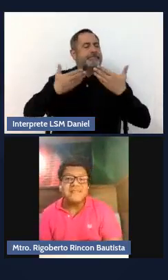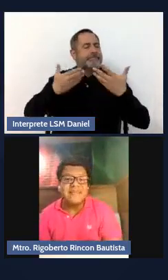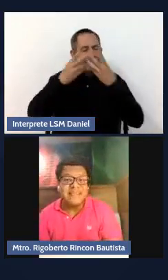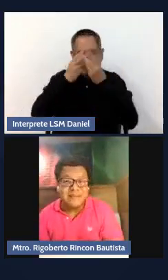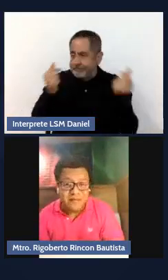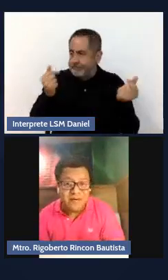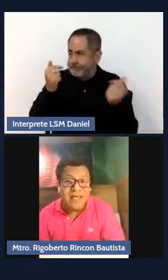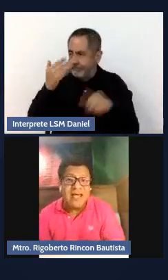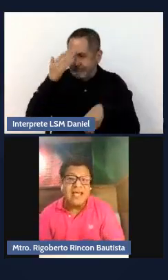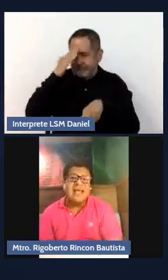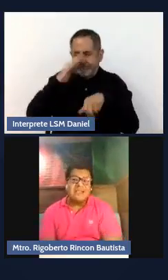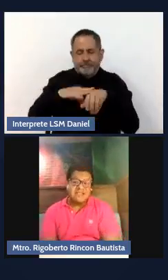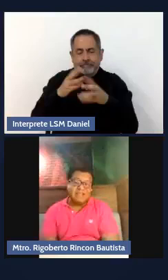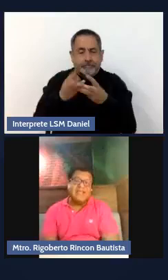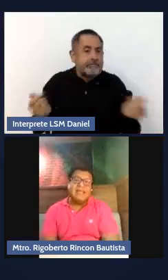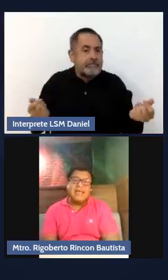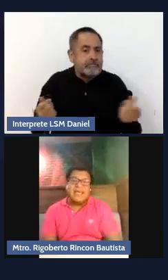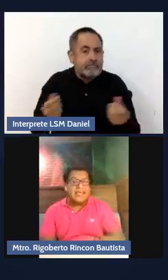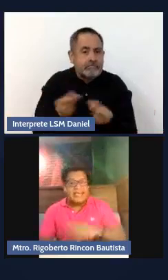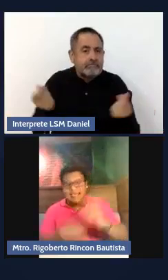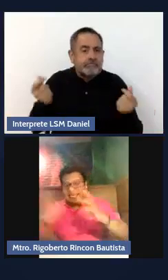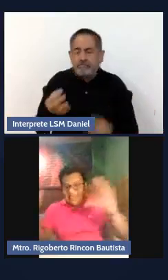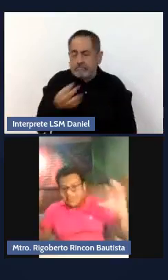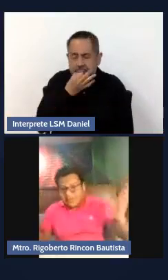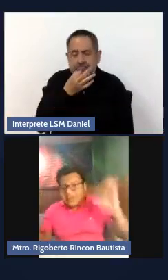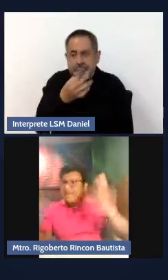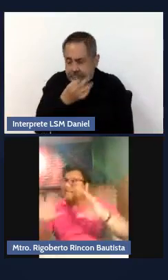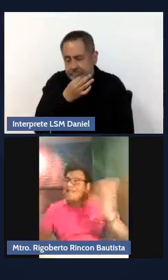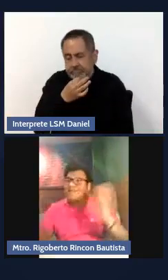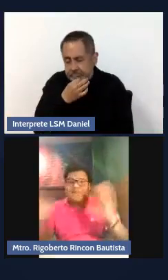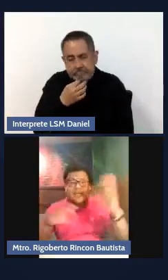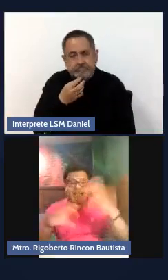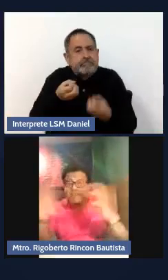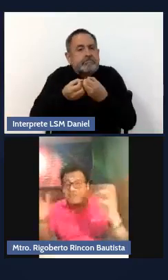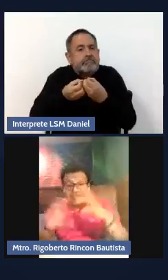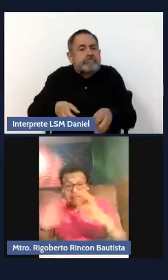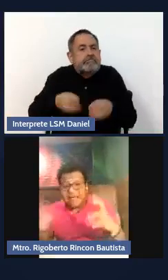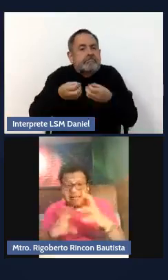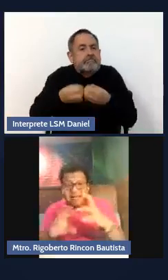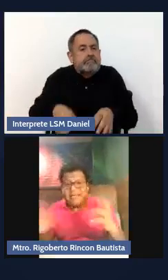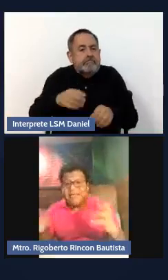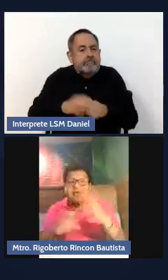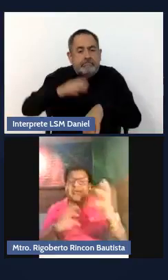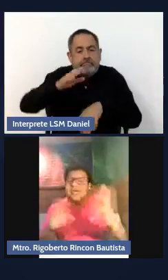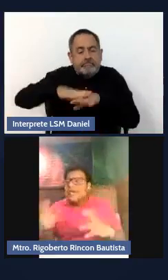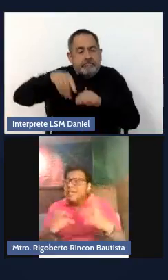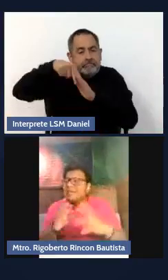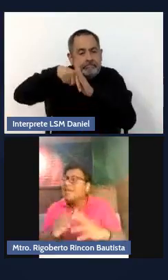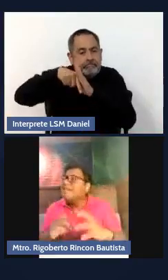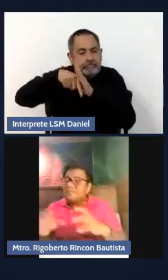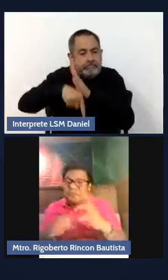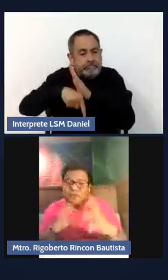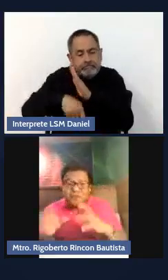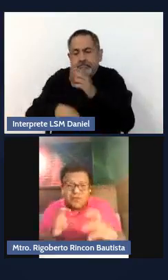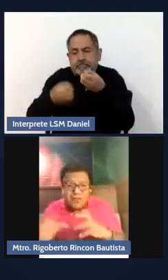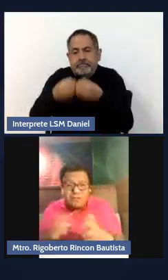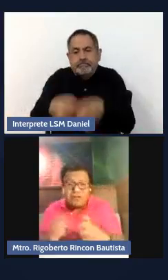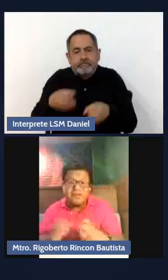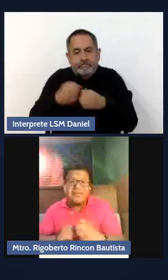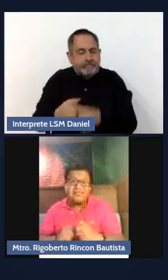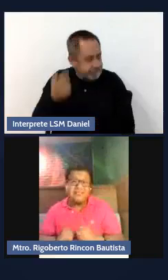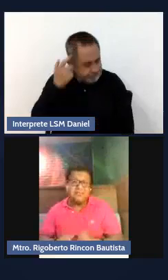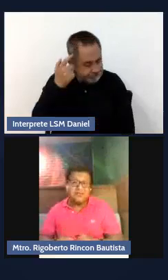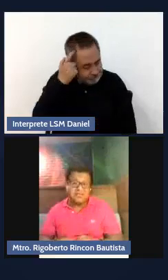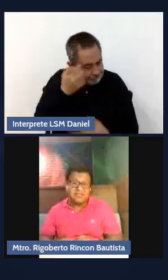memoria, ¿sí? Y esto se va relacionando y se va anclando en diferentes puntos importantes del